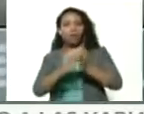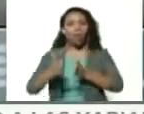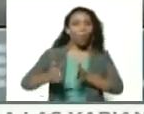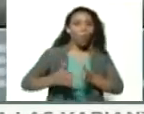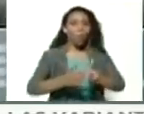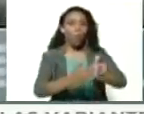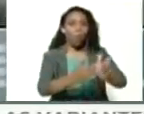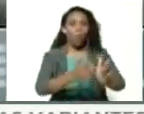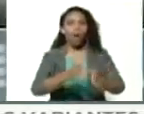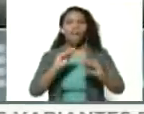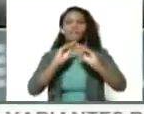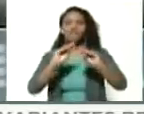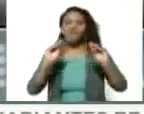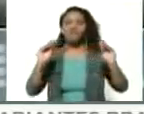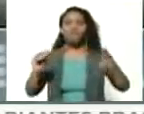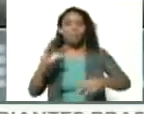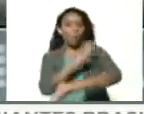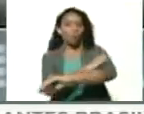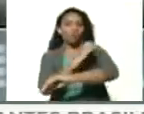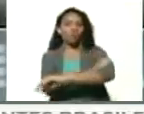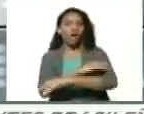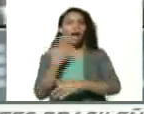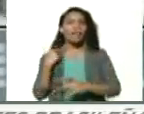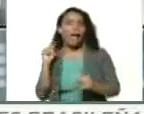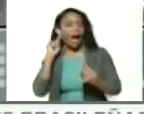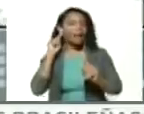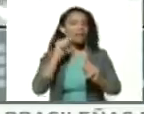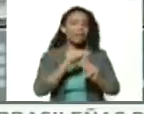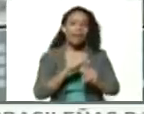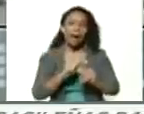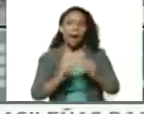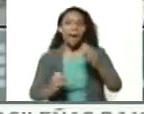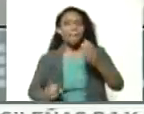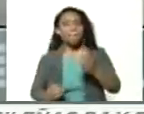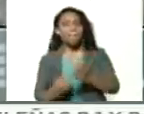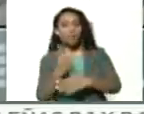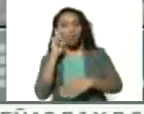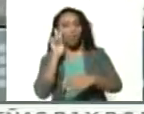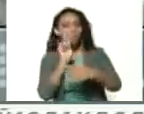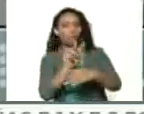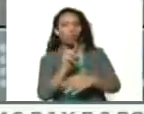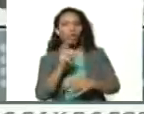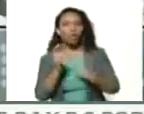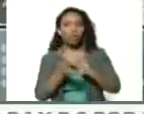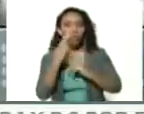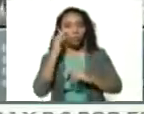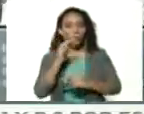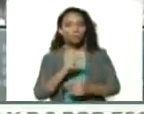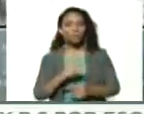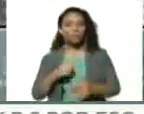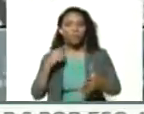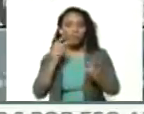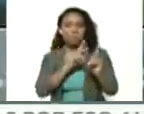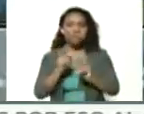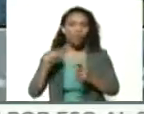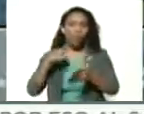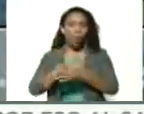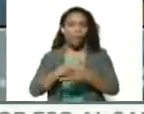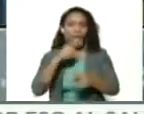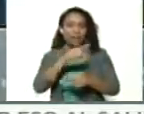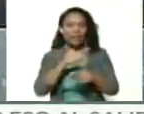derecha hacia el Palacio de Miraflores para ejecutar el plan golpista. Una campaña